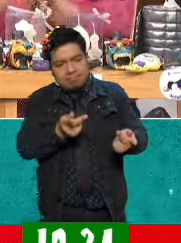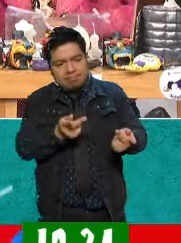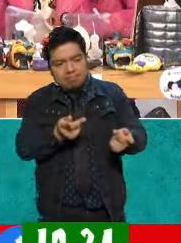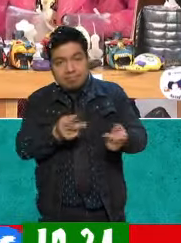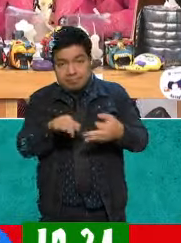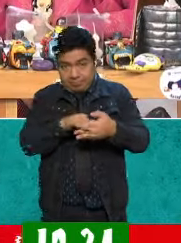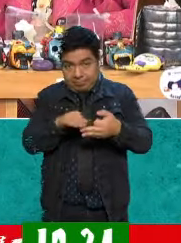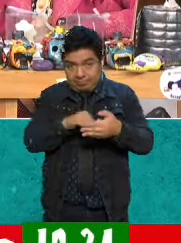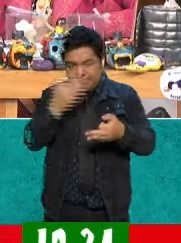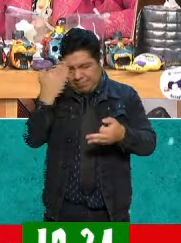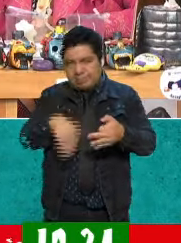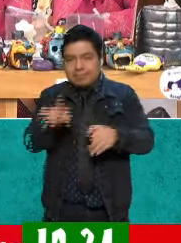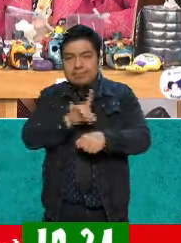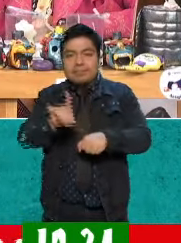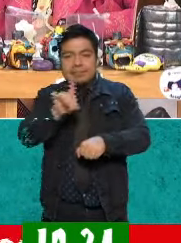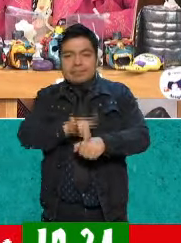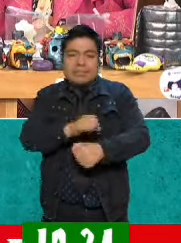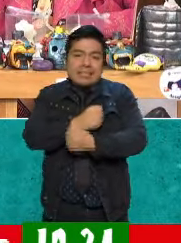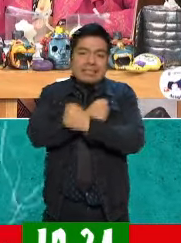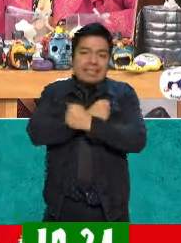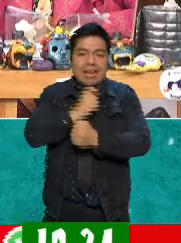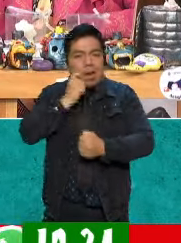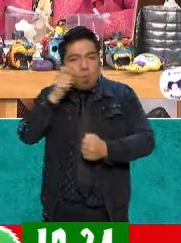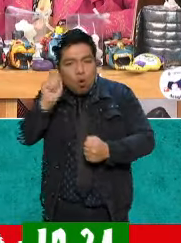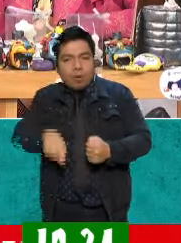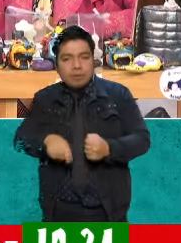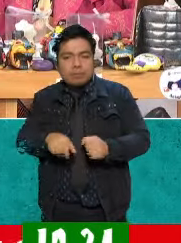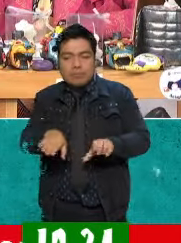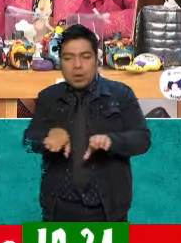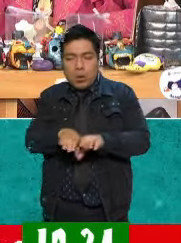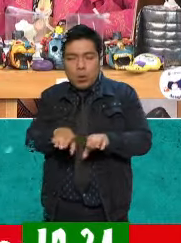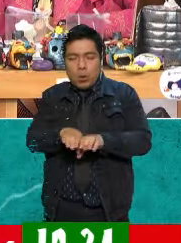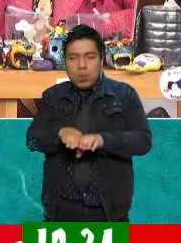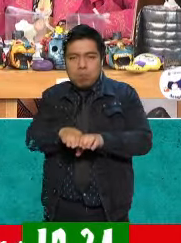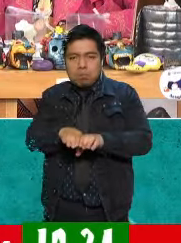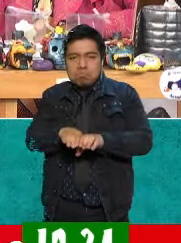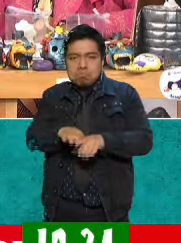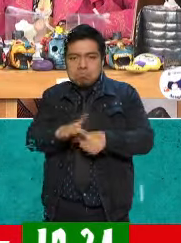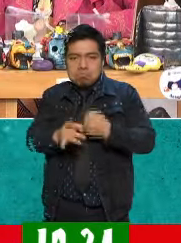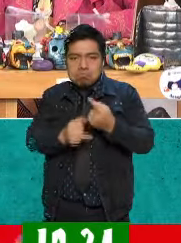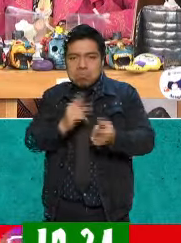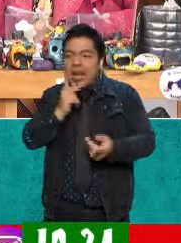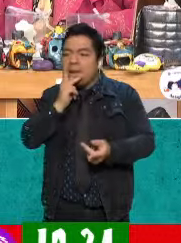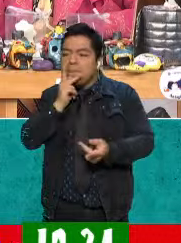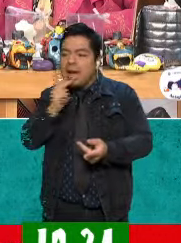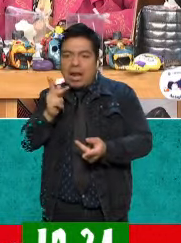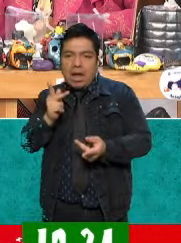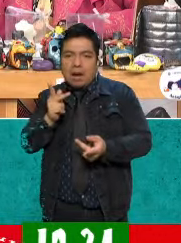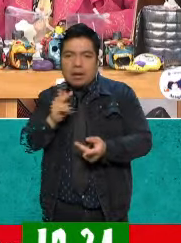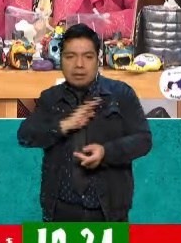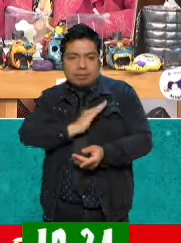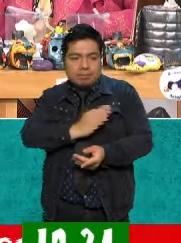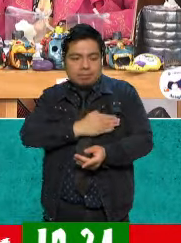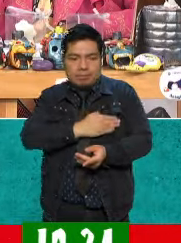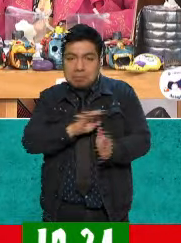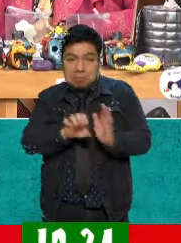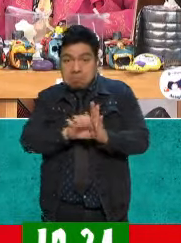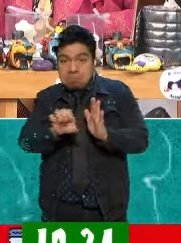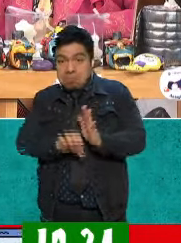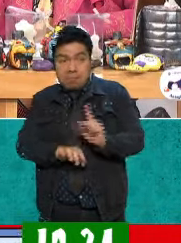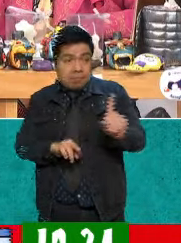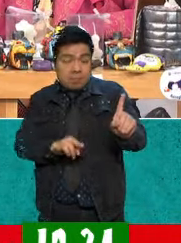el Día del Amor y la Amistad, pues cómo creen ustedes, cuáles creen ustedes que sean las palabras más comunes en español para decirle